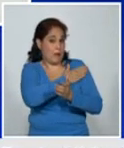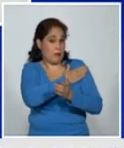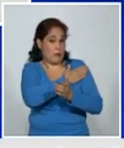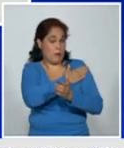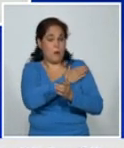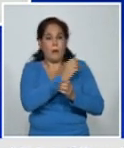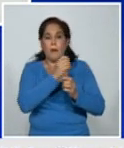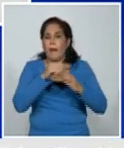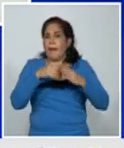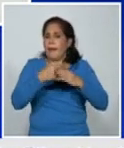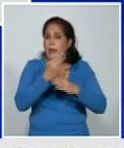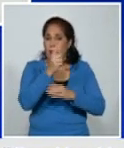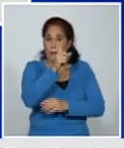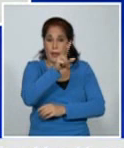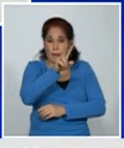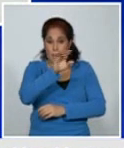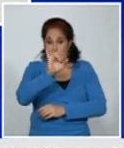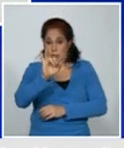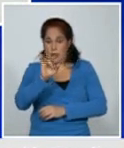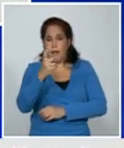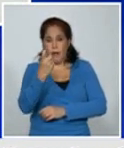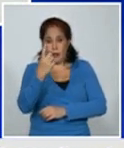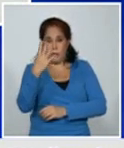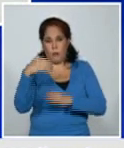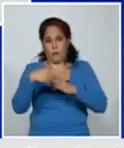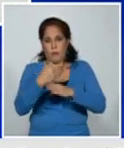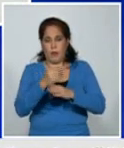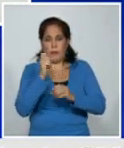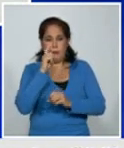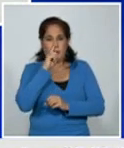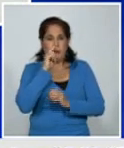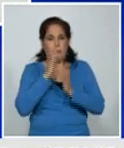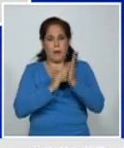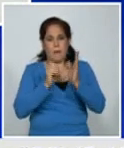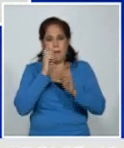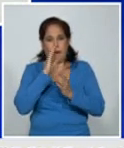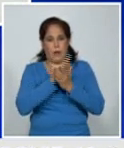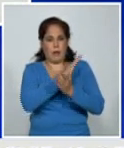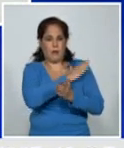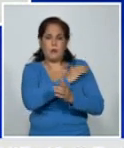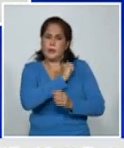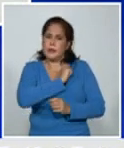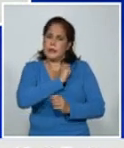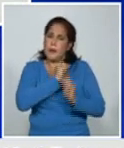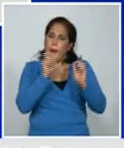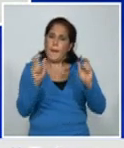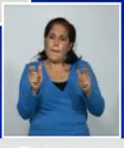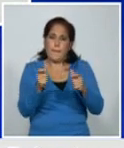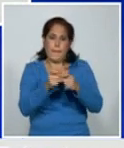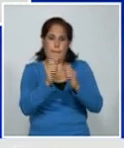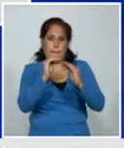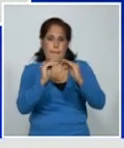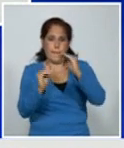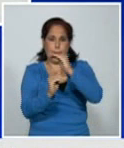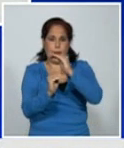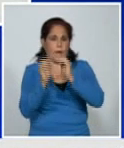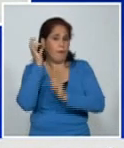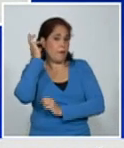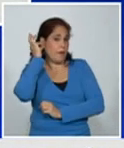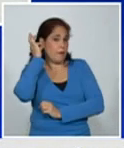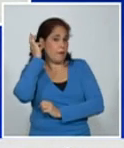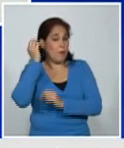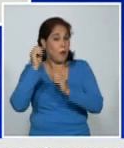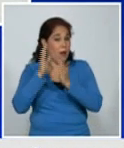primeros 27 días, nos quedan 4. Hubiéramos querido quedar por debajo de febrero, que ha sido el